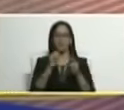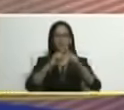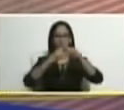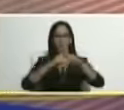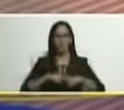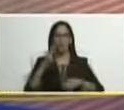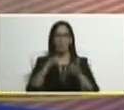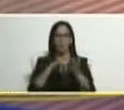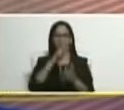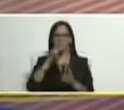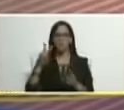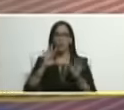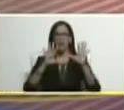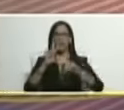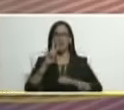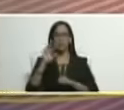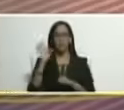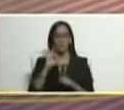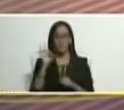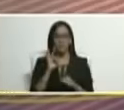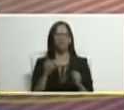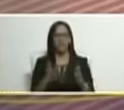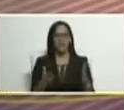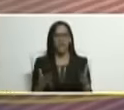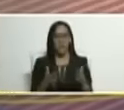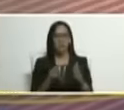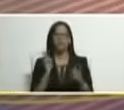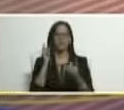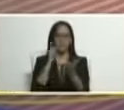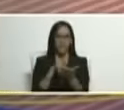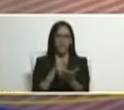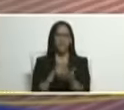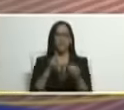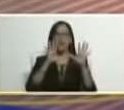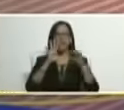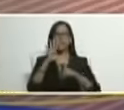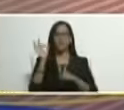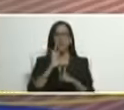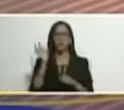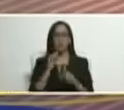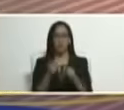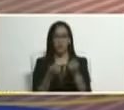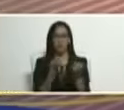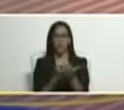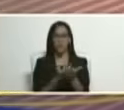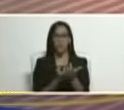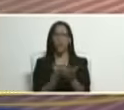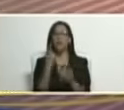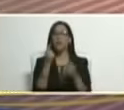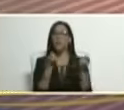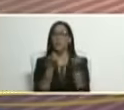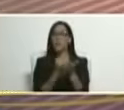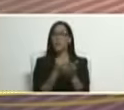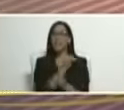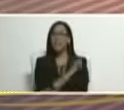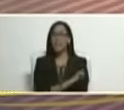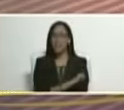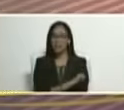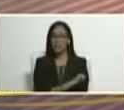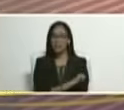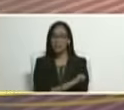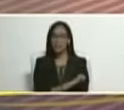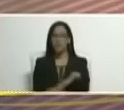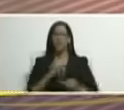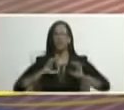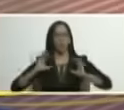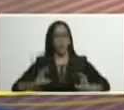y le ganamos. Llegamos a 15% de crecimiento de la economía. Una economía herida. Es un cuerpo